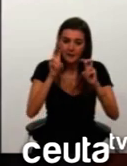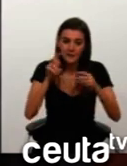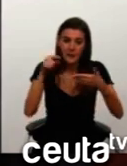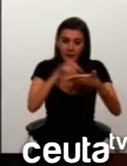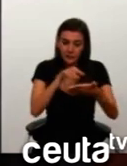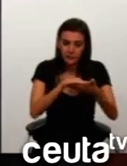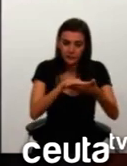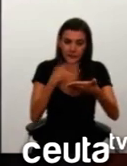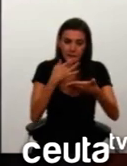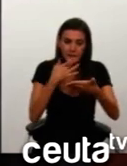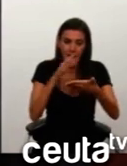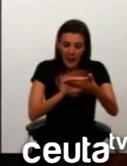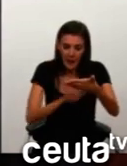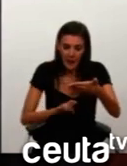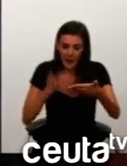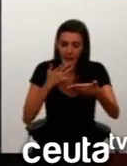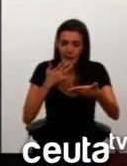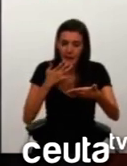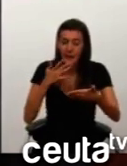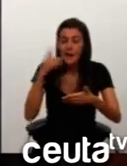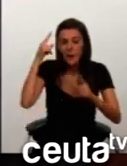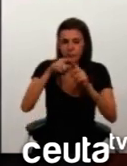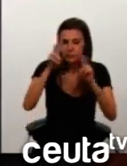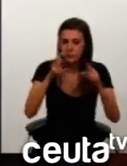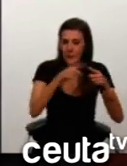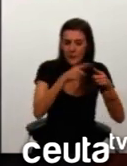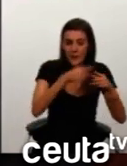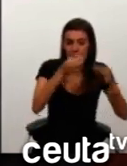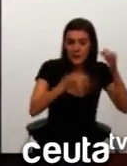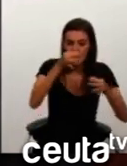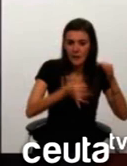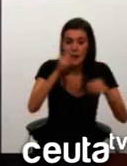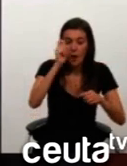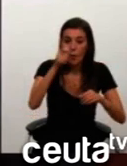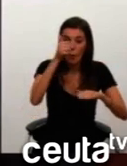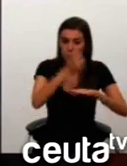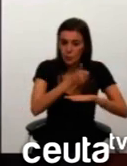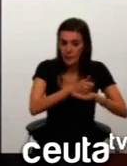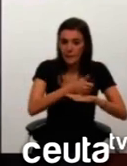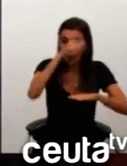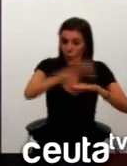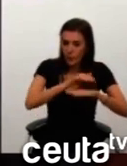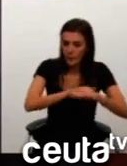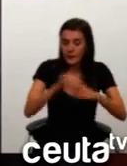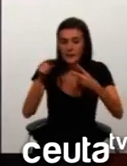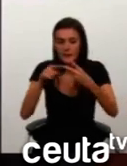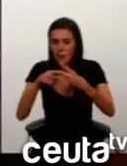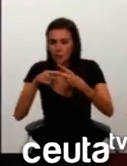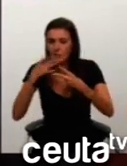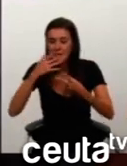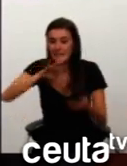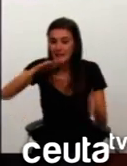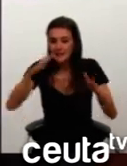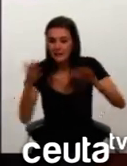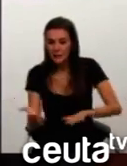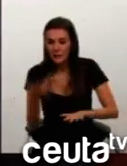último minuto, pero una cosa es cumplir con las sentencias judiciales y otra cosa es interpretarlas y cómo